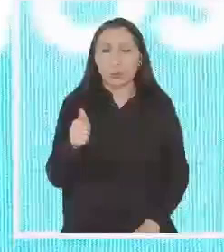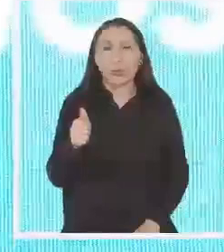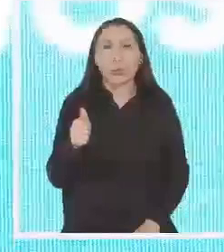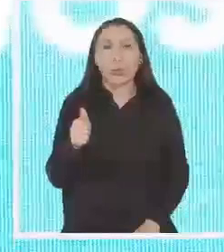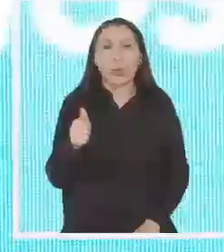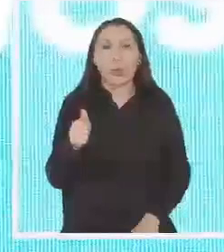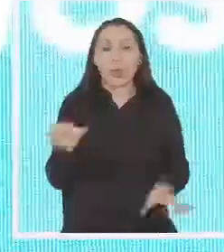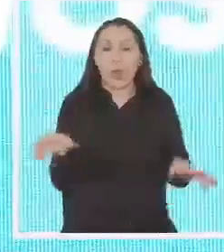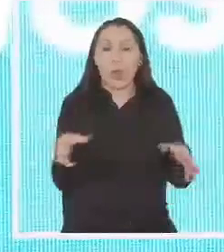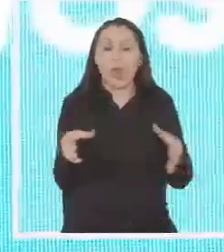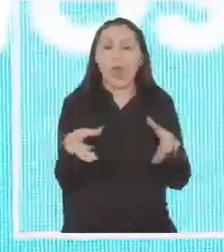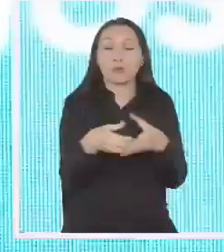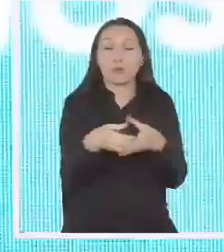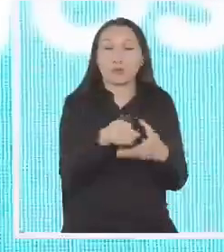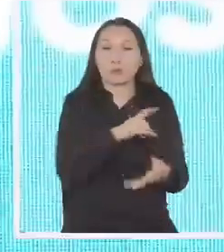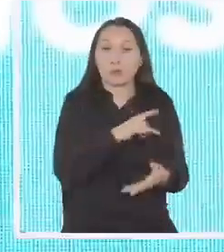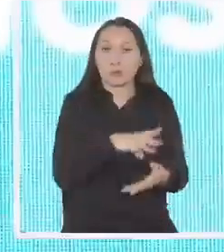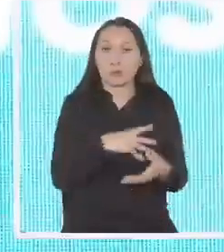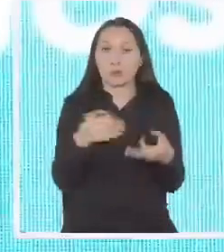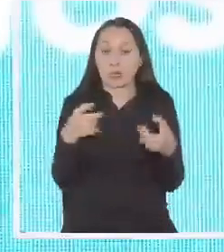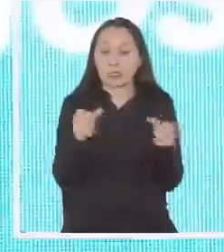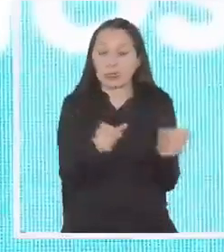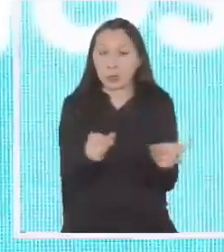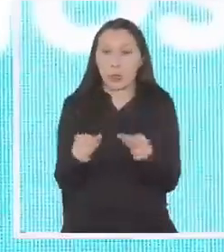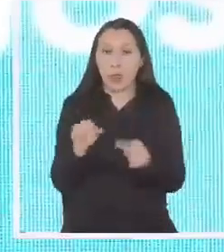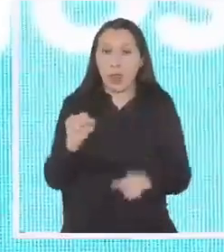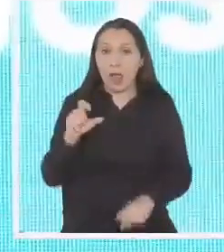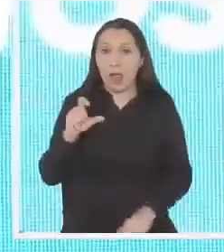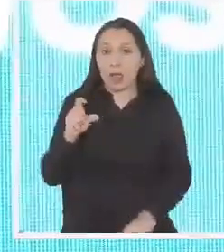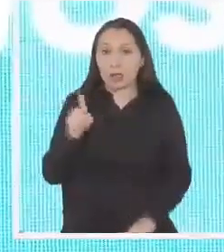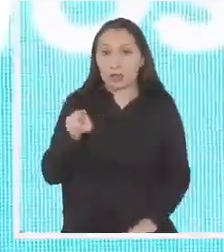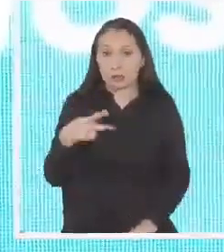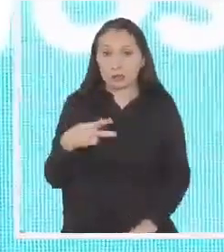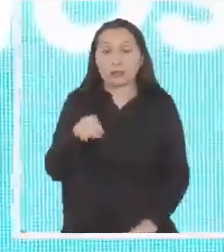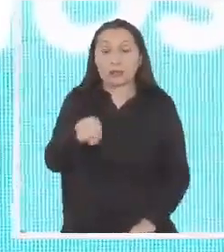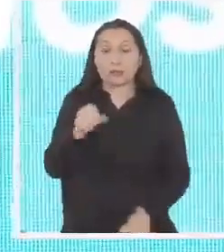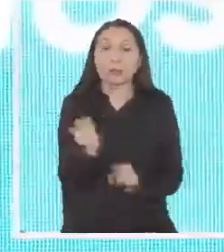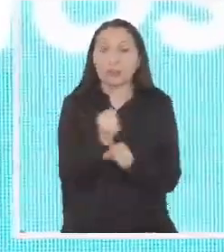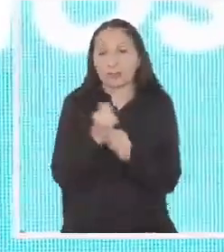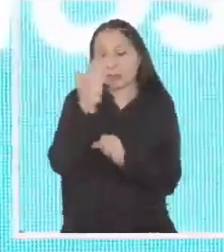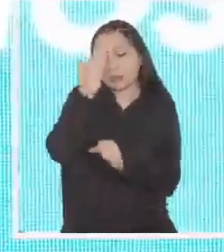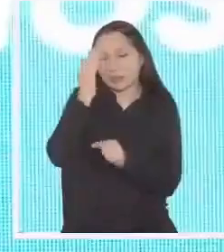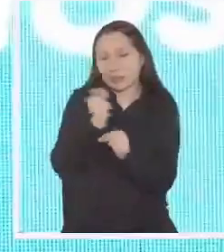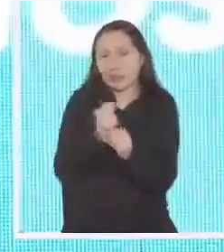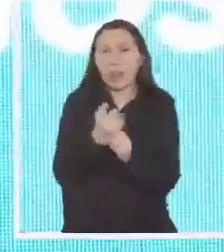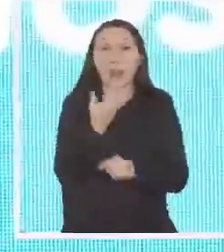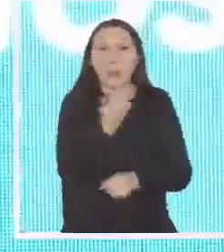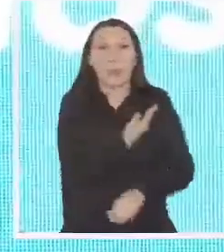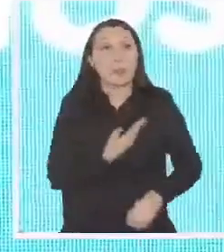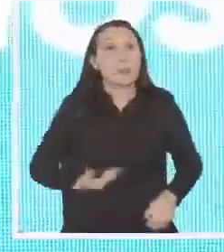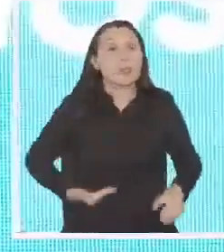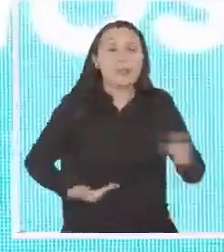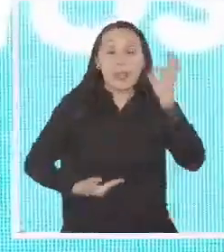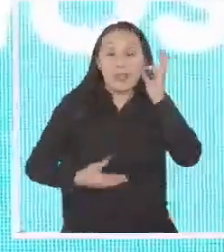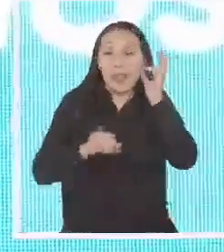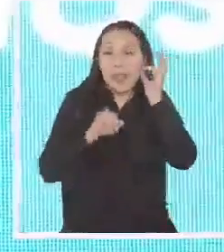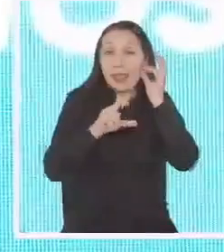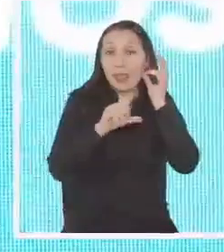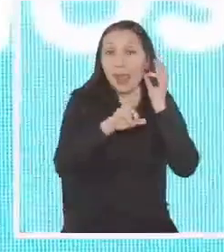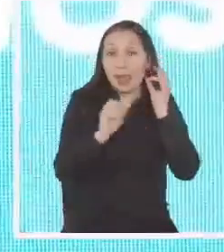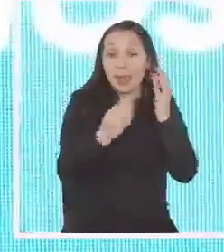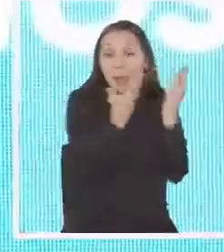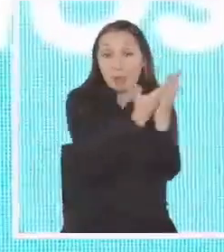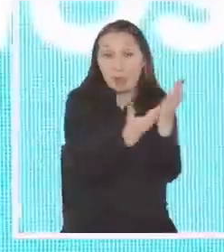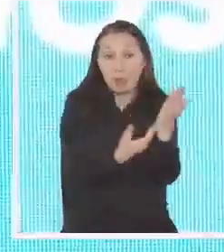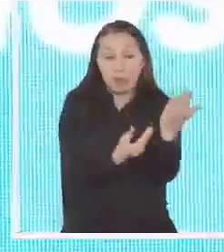la Asociación Chilena de Seguridad en el marco del Día del Trabajo y también con la presidenta de Icare, que nos presentó una propuesta